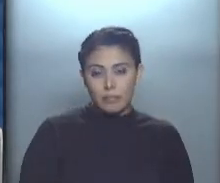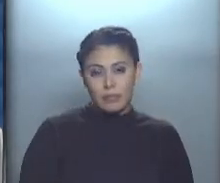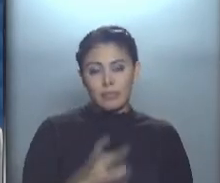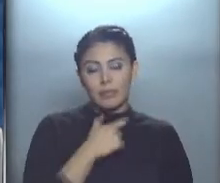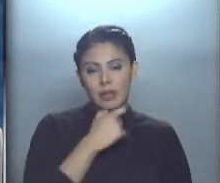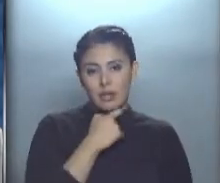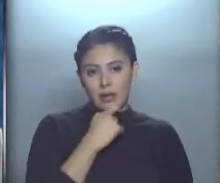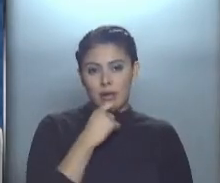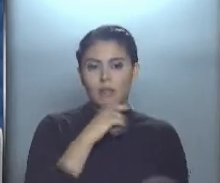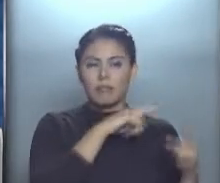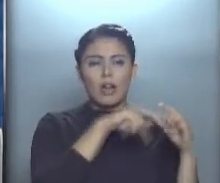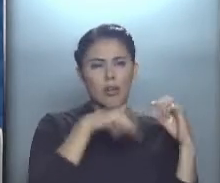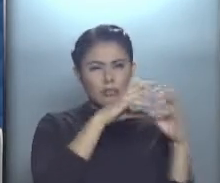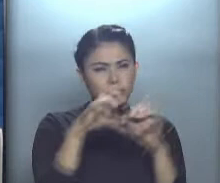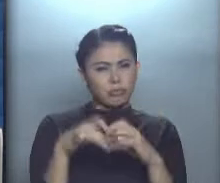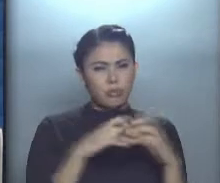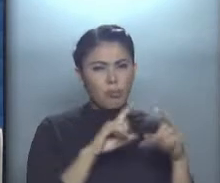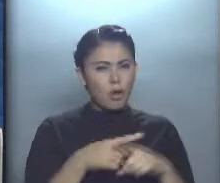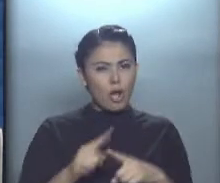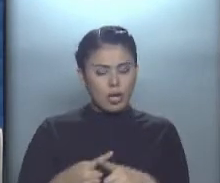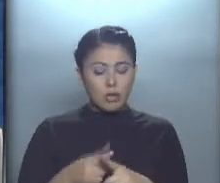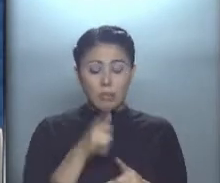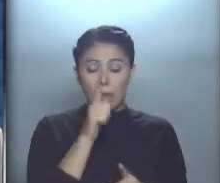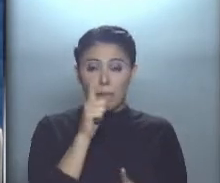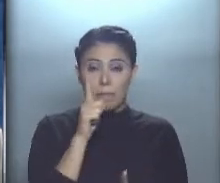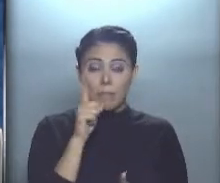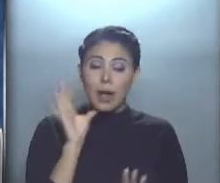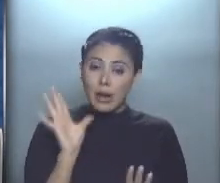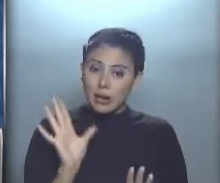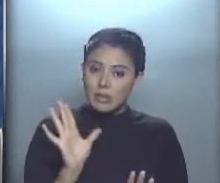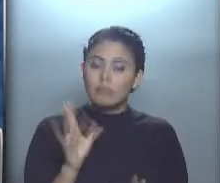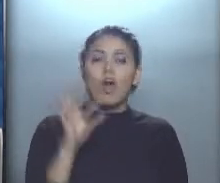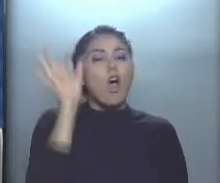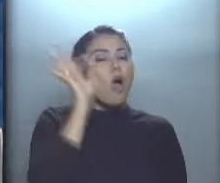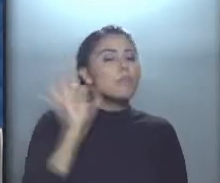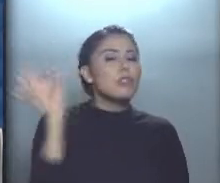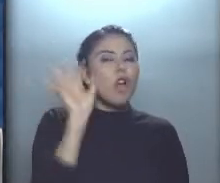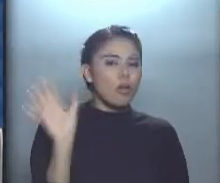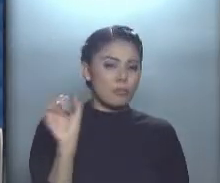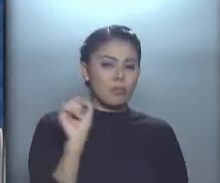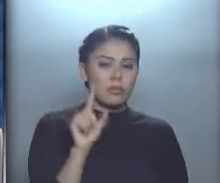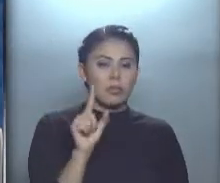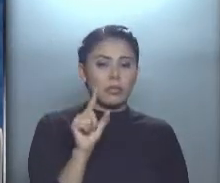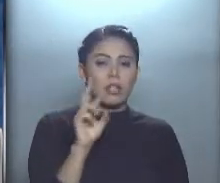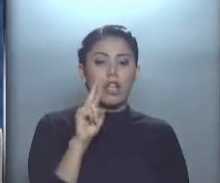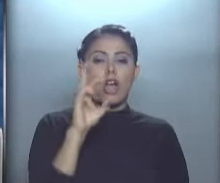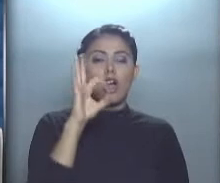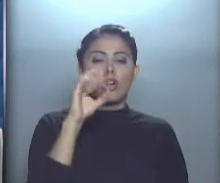hacer frente a un debate político que me parece, o mejor dicho, una opinión del señor Paolo